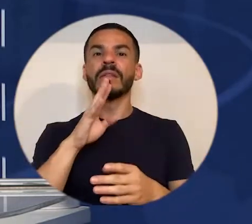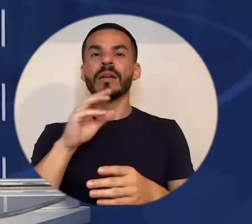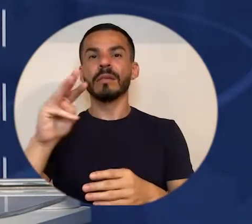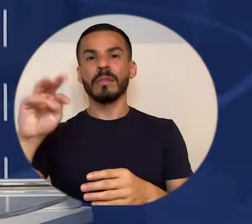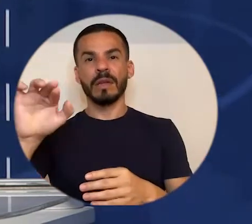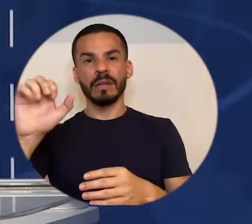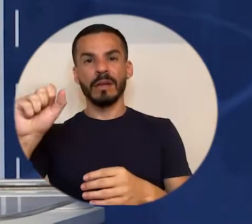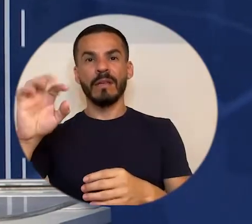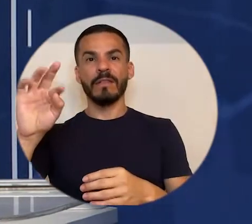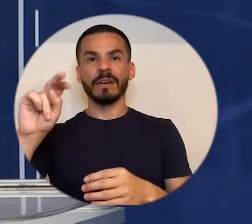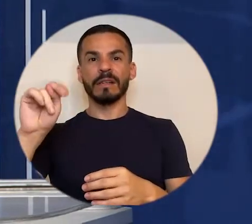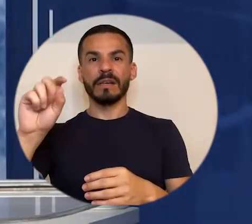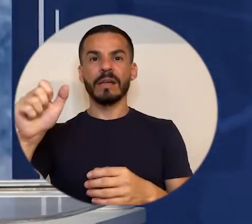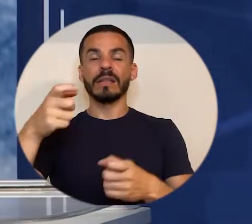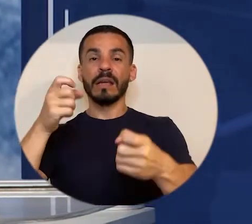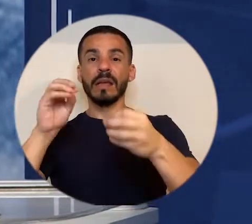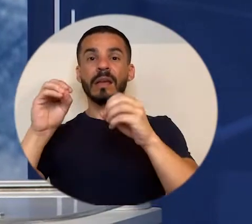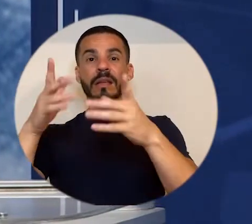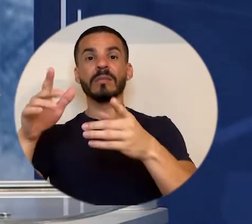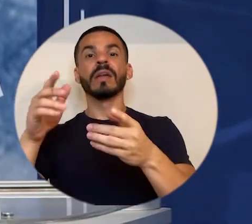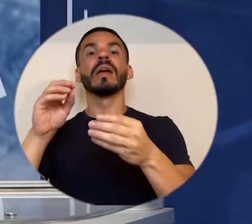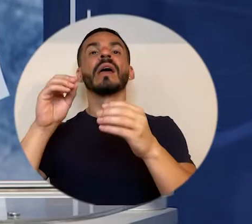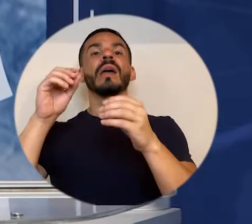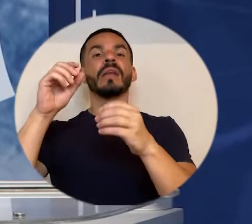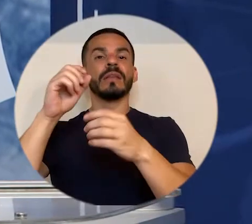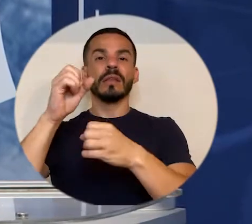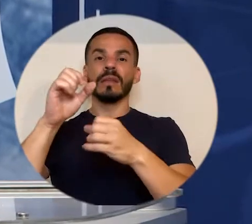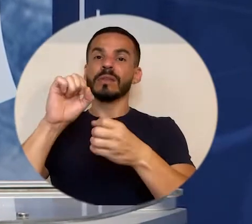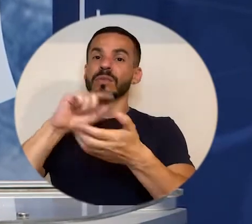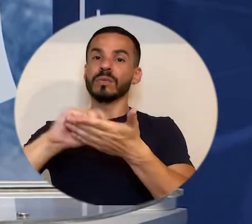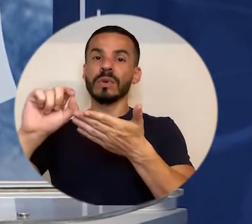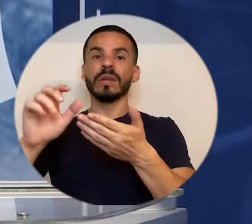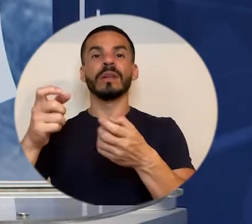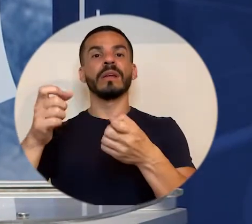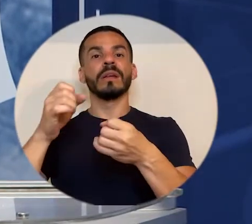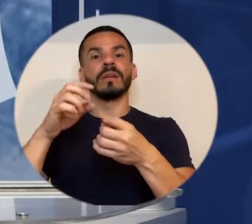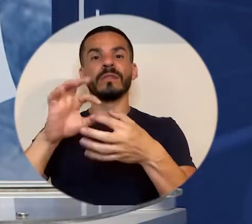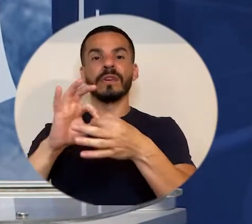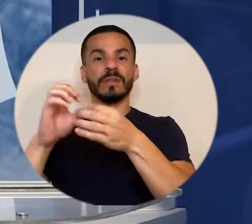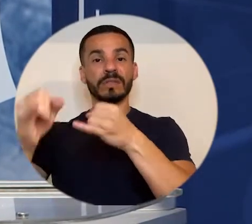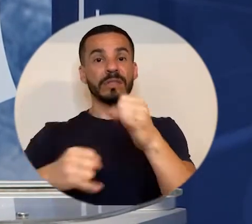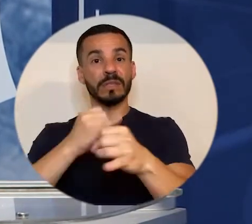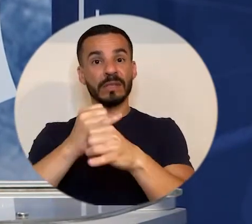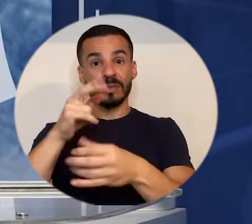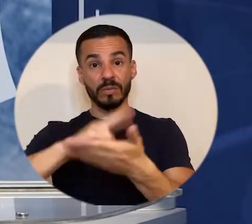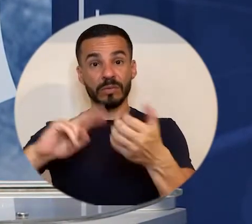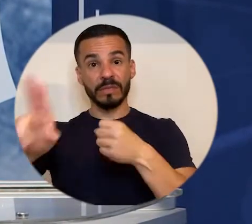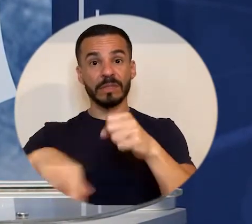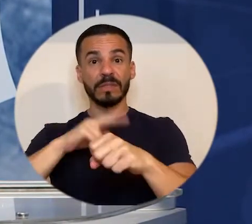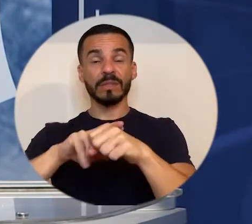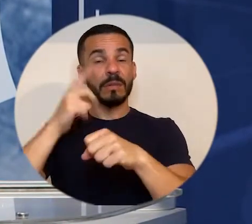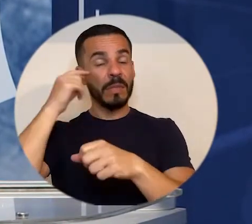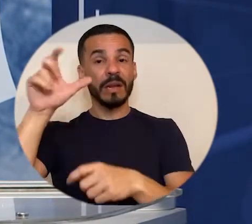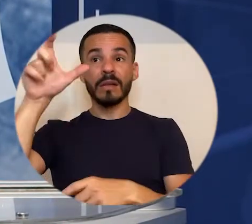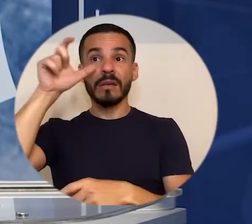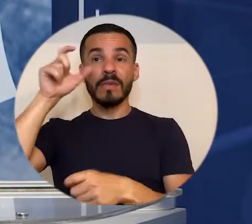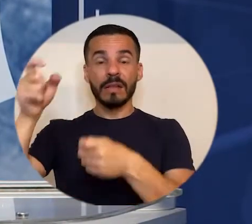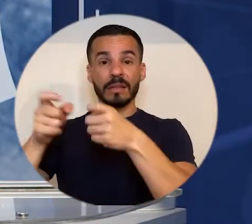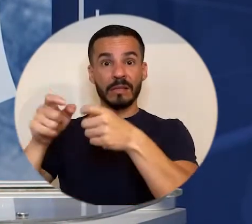Fernanda Morales, quien es académica de la Escuela de Relaciones Internacionales de la Universidad Nacional, para quien la administración